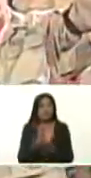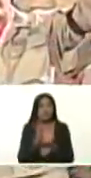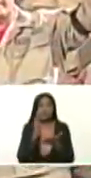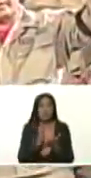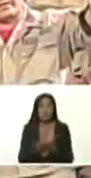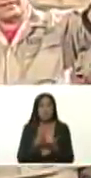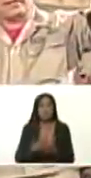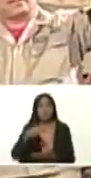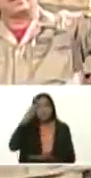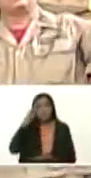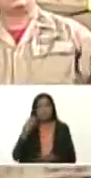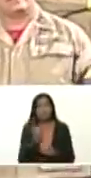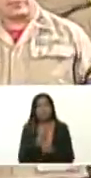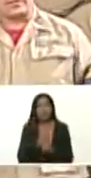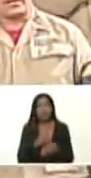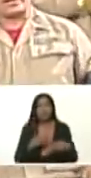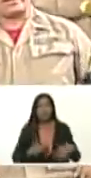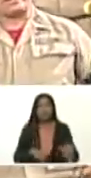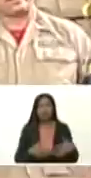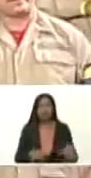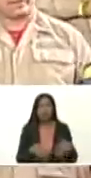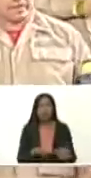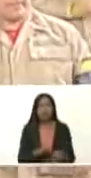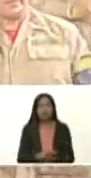Esta es milicia obrera de Guayana.